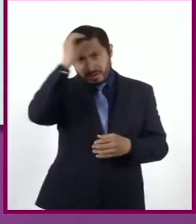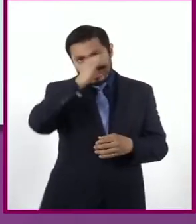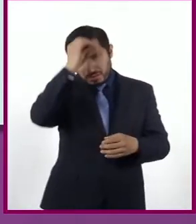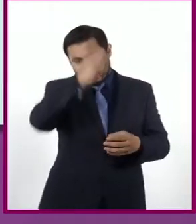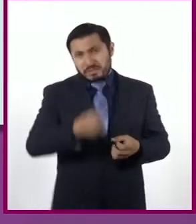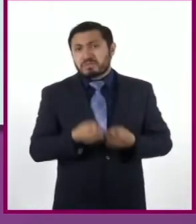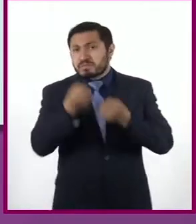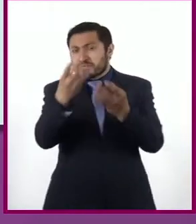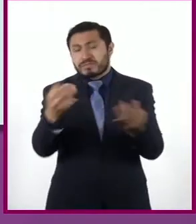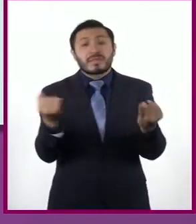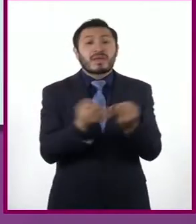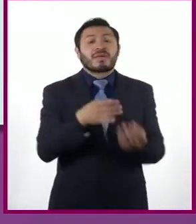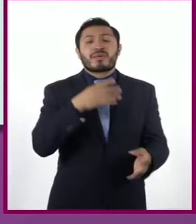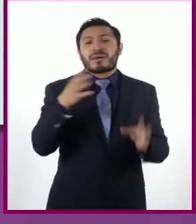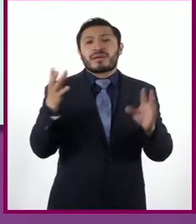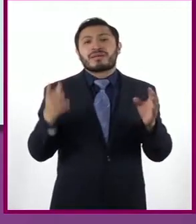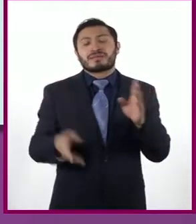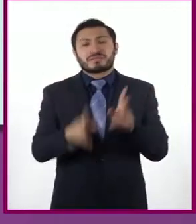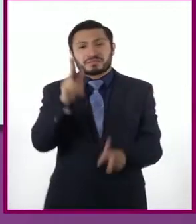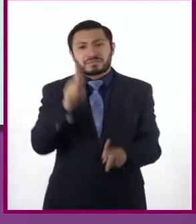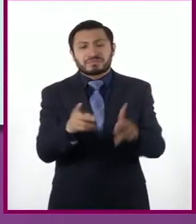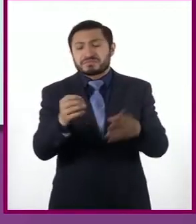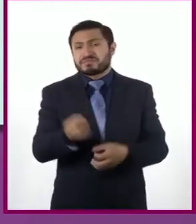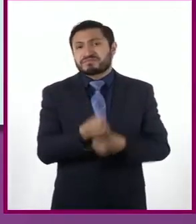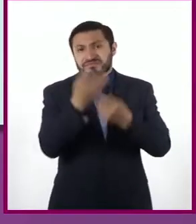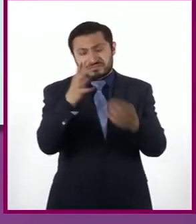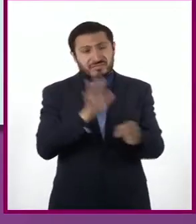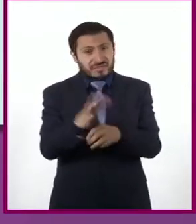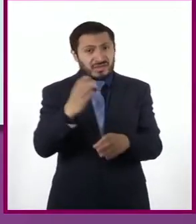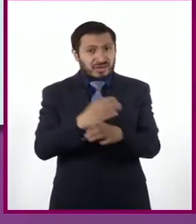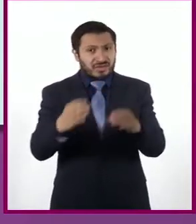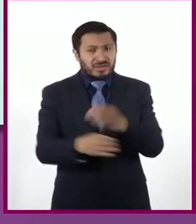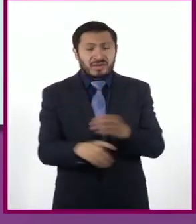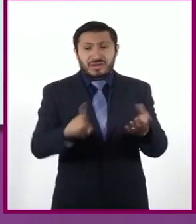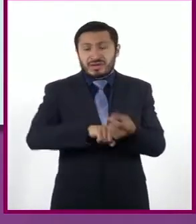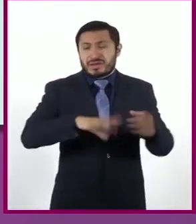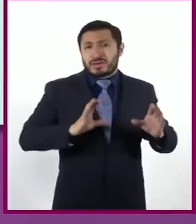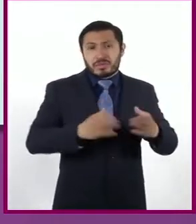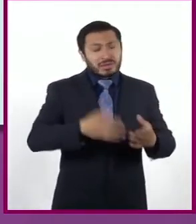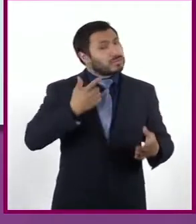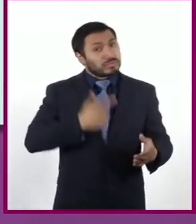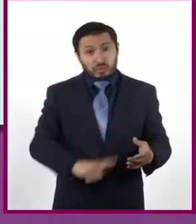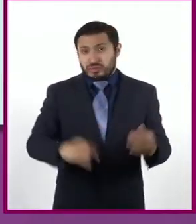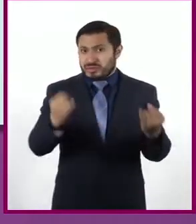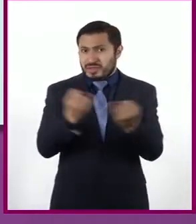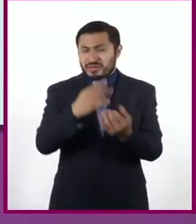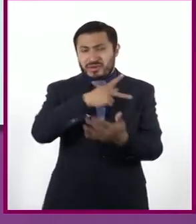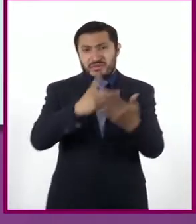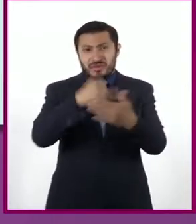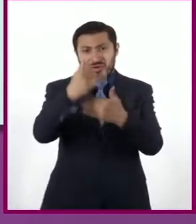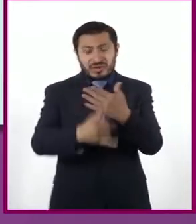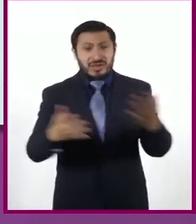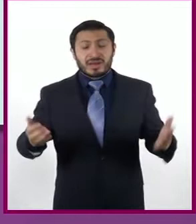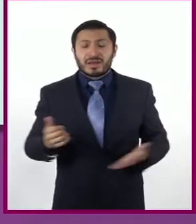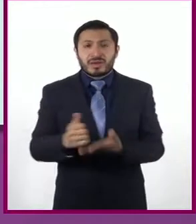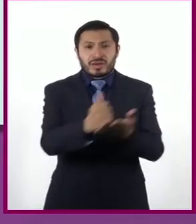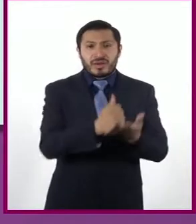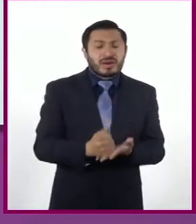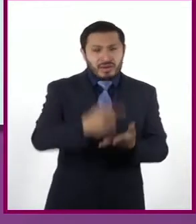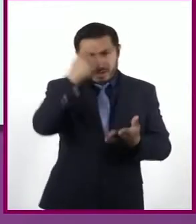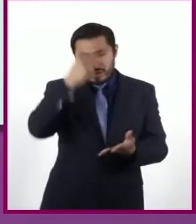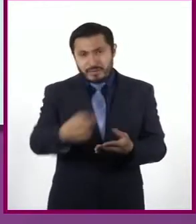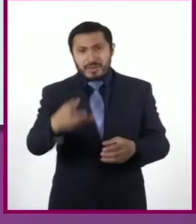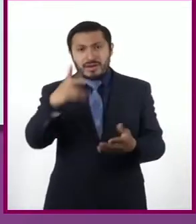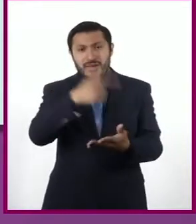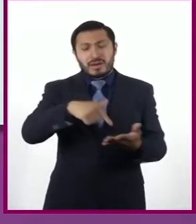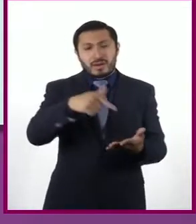También pueden comentar sobre las cosas que le desagradan a su comunidad y participar en proyectos que permitan mejorar el